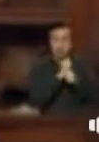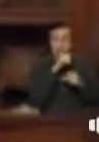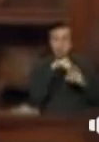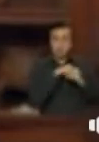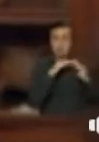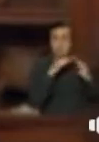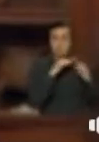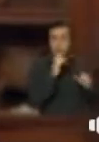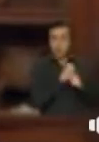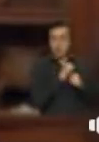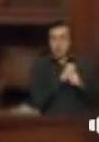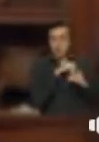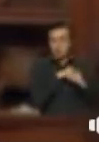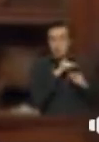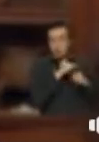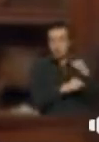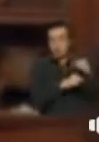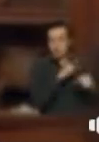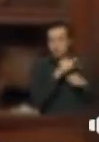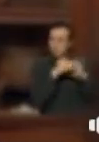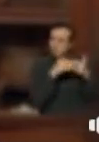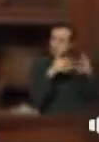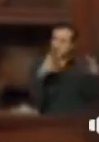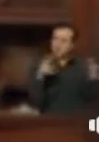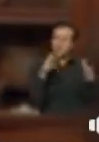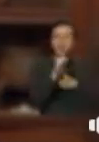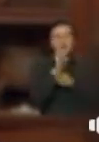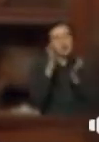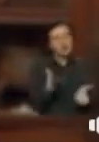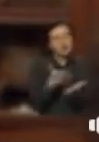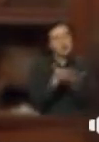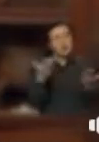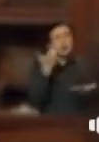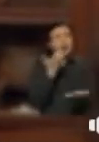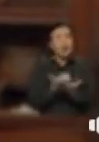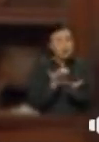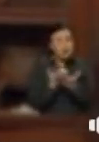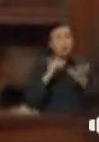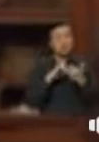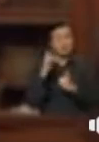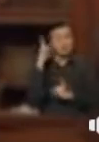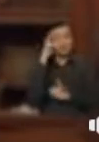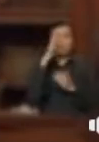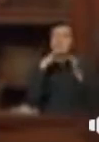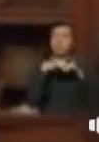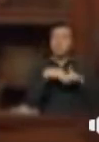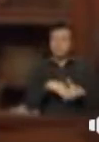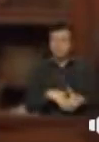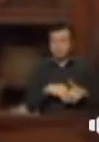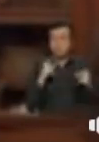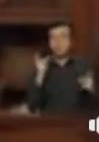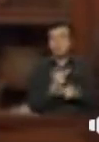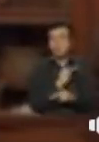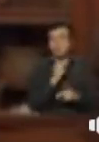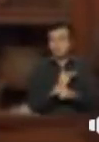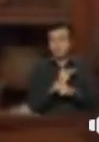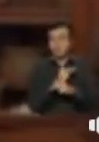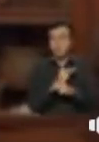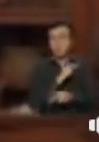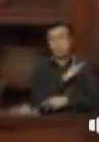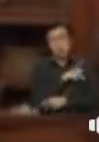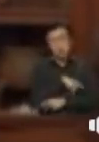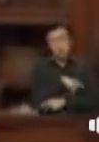aumentando de manera progresiva. Compatriotas, sin duda la economía se verá seriamente afectada, tanto la pública como la